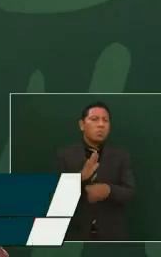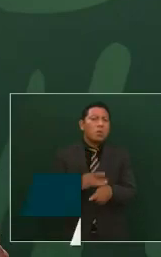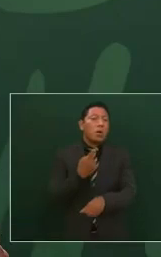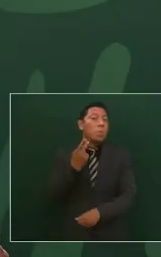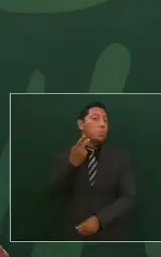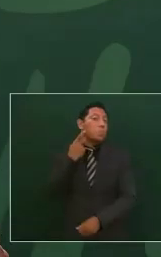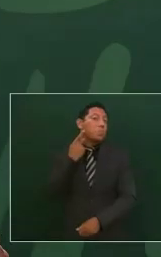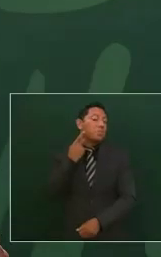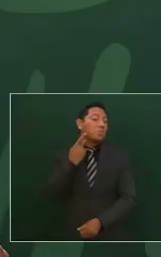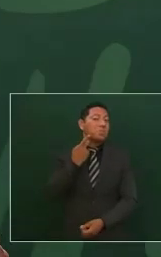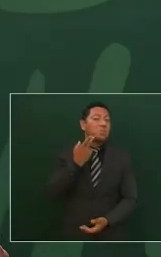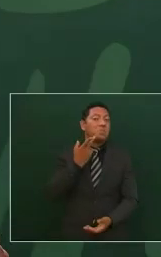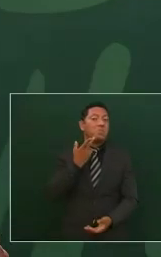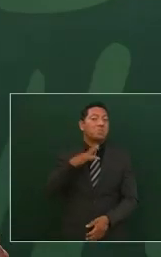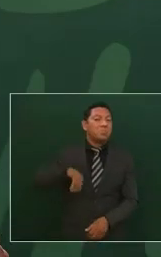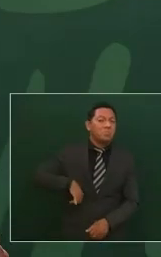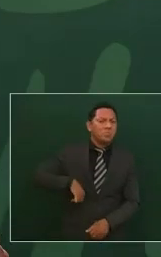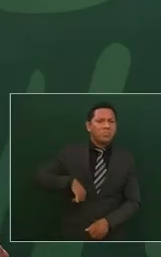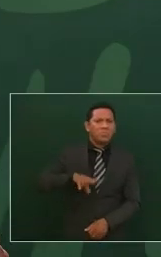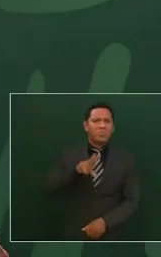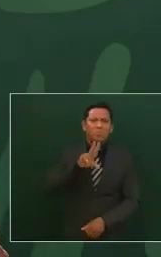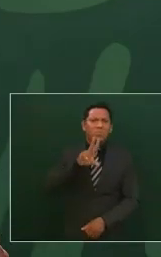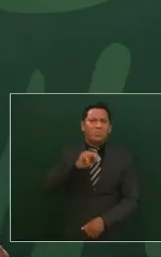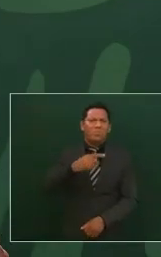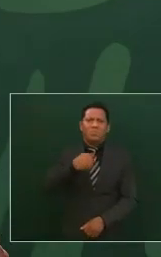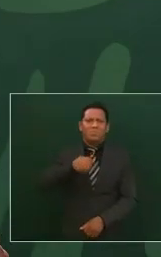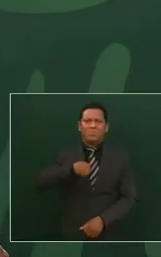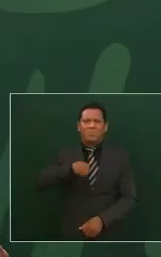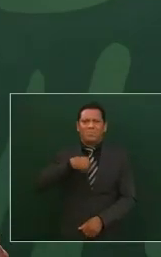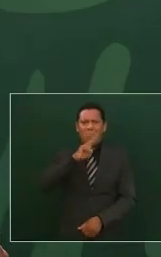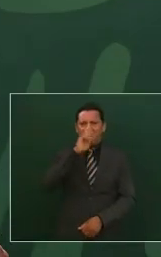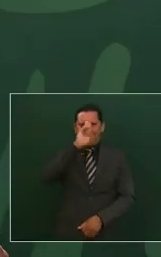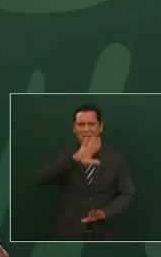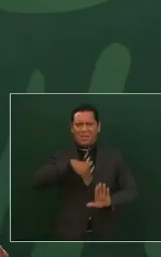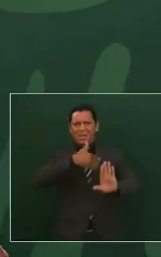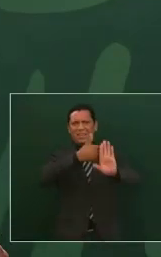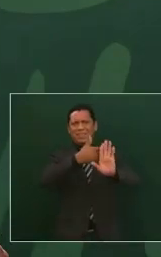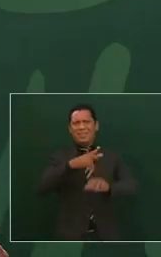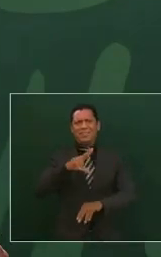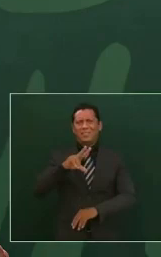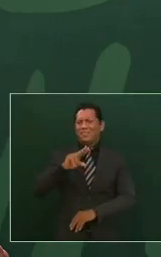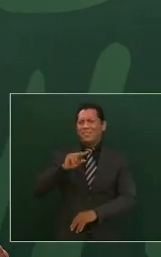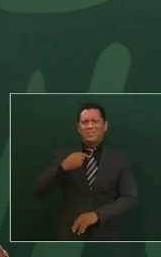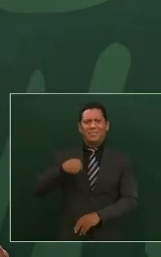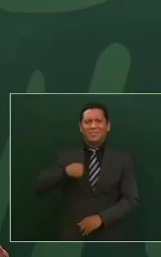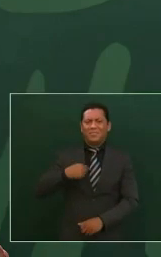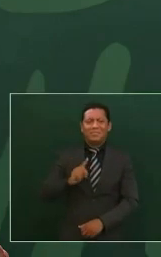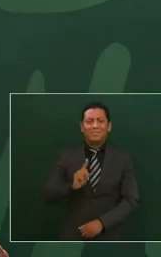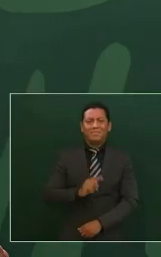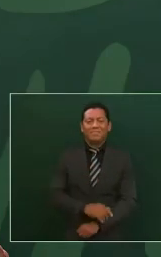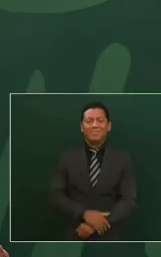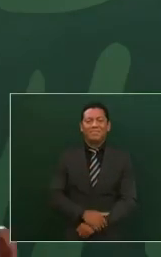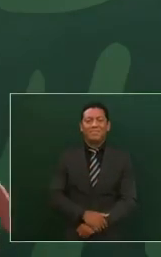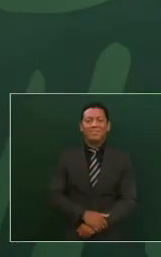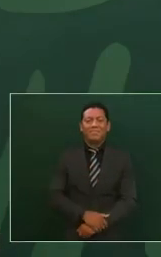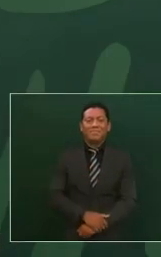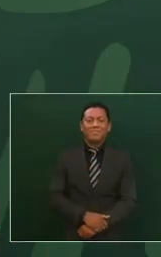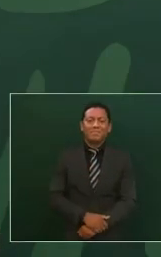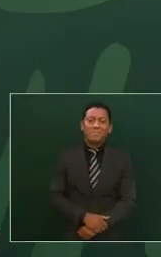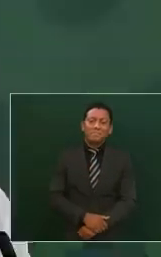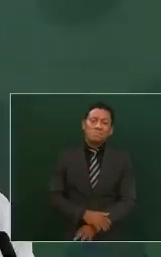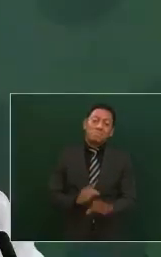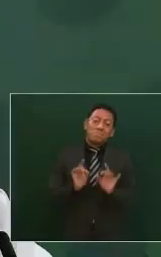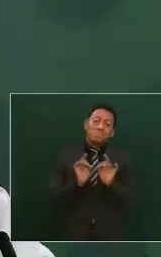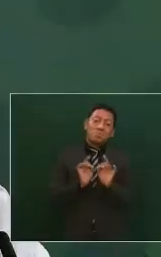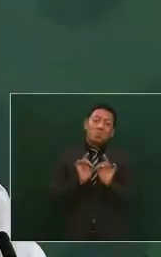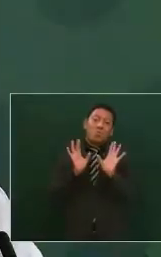El presidente Andrés Manuel López Obrador aseguró que en su gobierno no se persigue a nadie, por lo que manifestó que si no